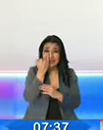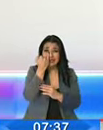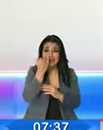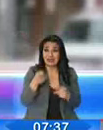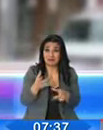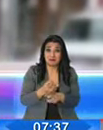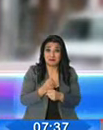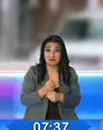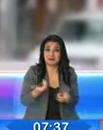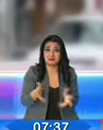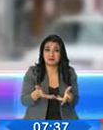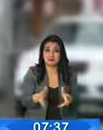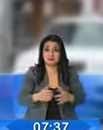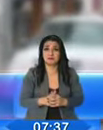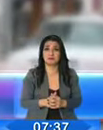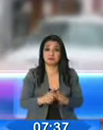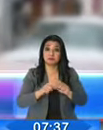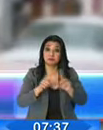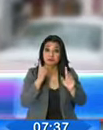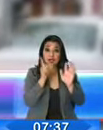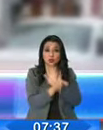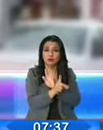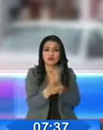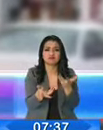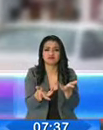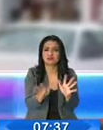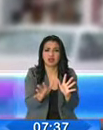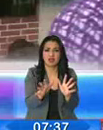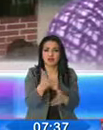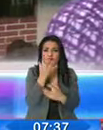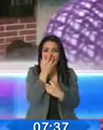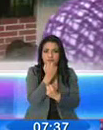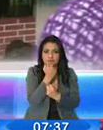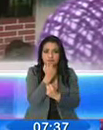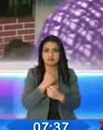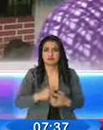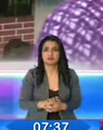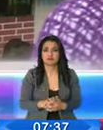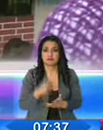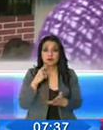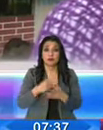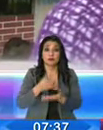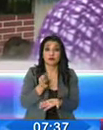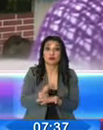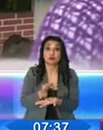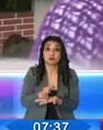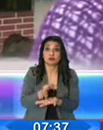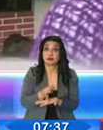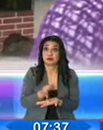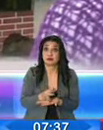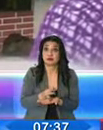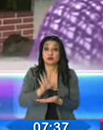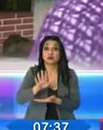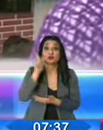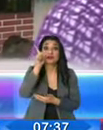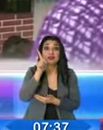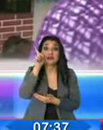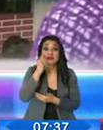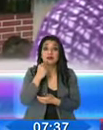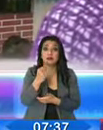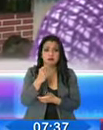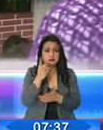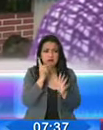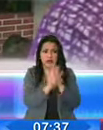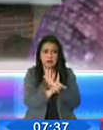inseguro. Pero pocos son los casos que se denuncian a las autoridades. En poblaciones de Cotopaxi, por ejemplo, los dirigentes dicen que no hay datos de